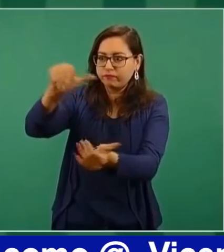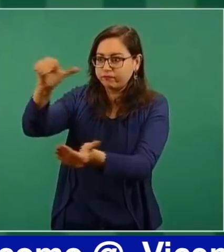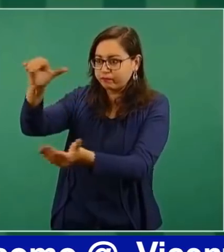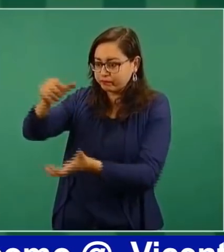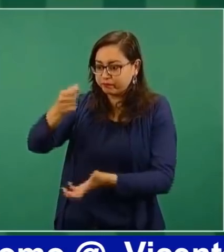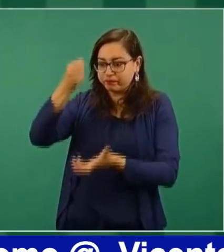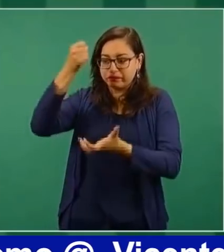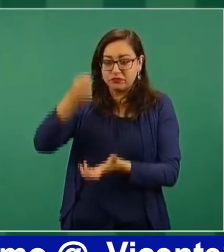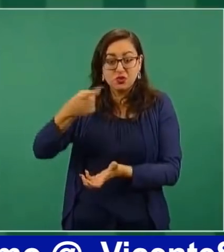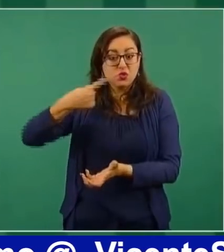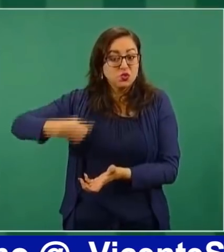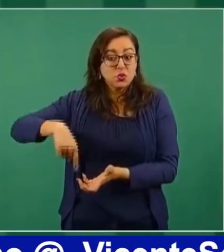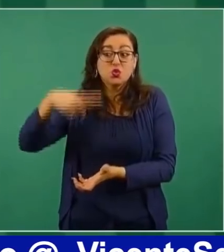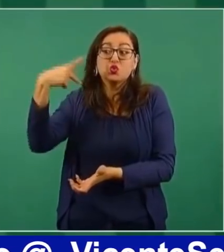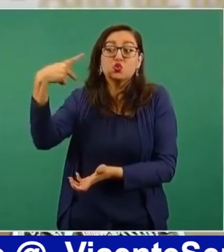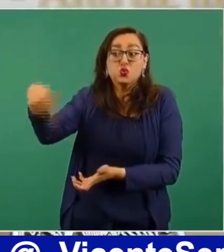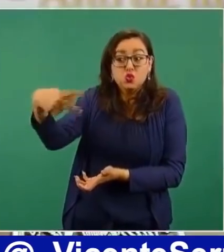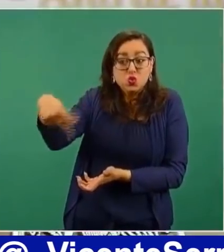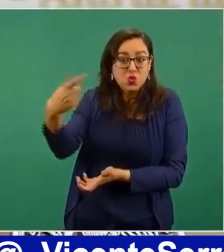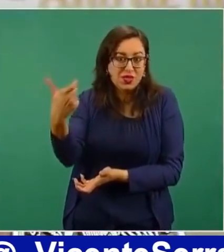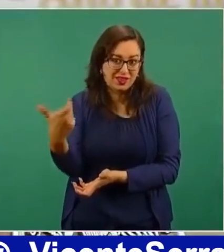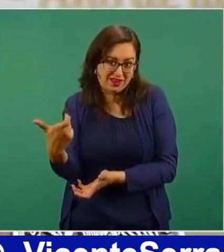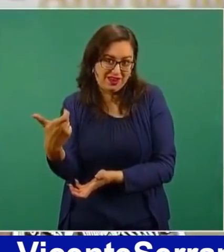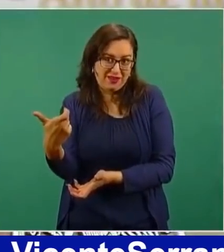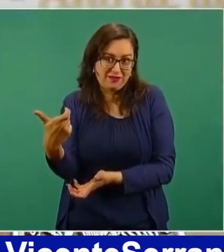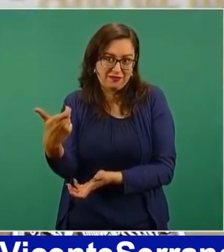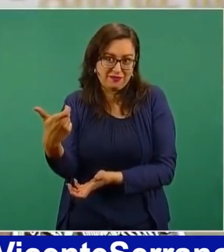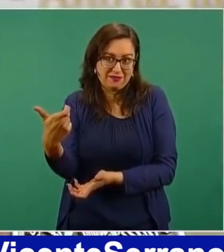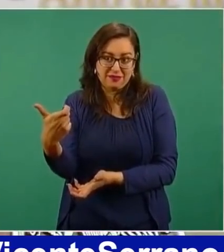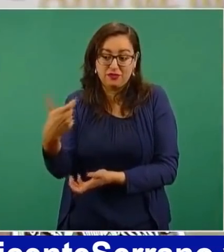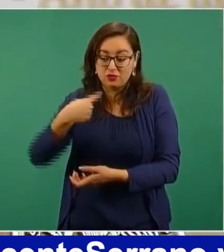y tenemos que administrar bien